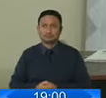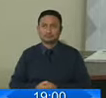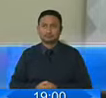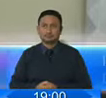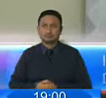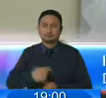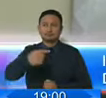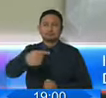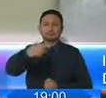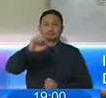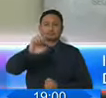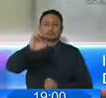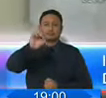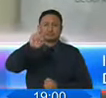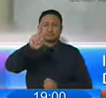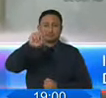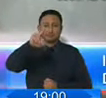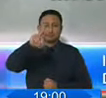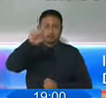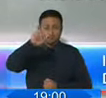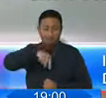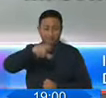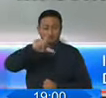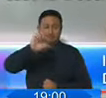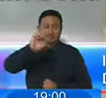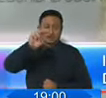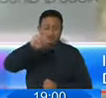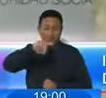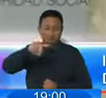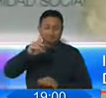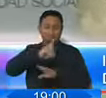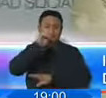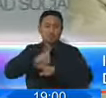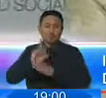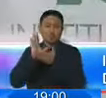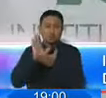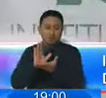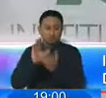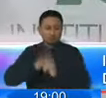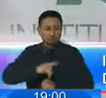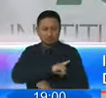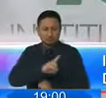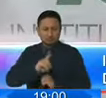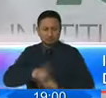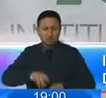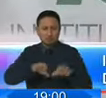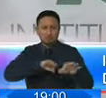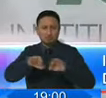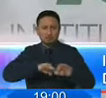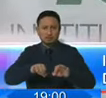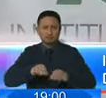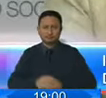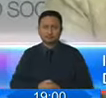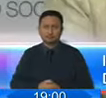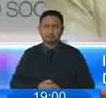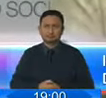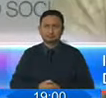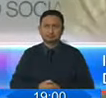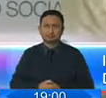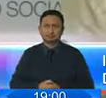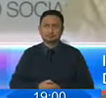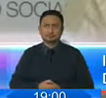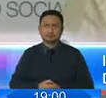Giovanna León, directora general del Instituto Ecuatoriano de Seguridad Social, salió a dar la cara en nombre de la institución.